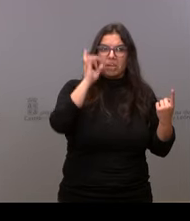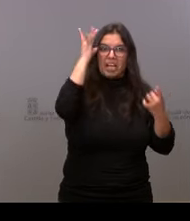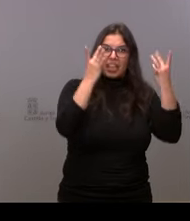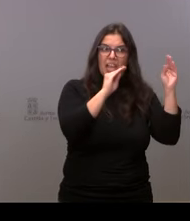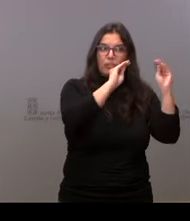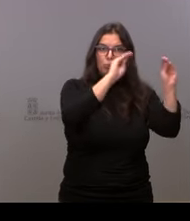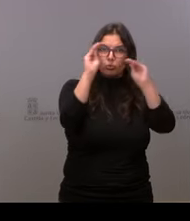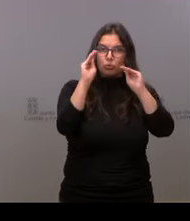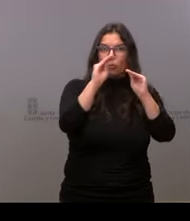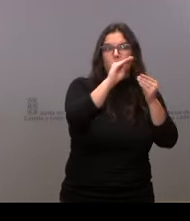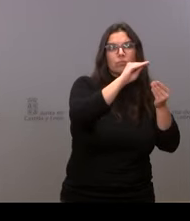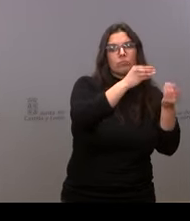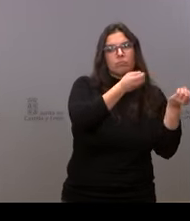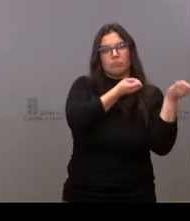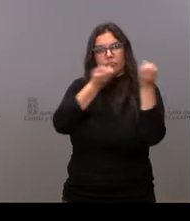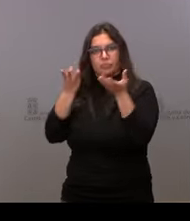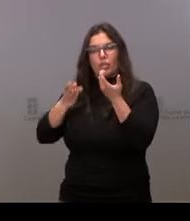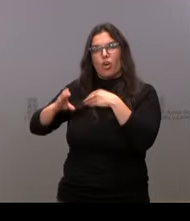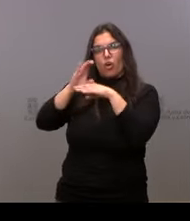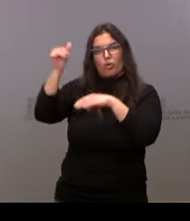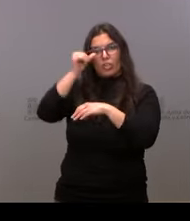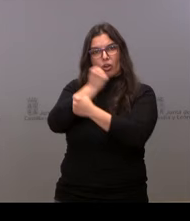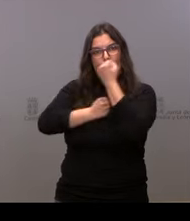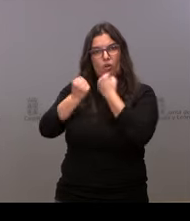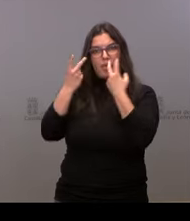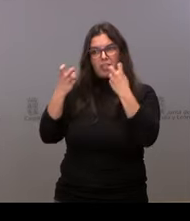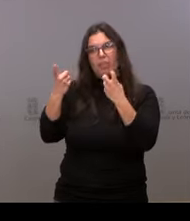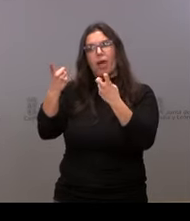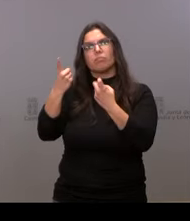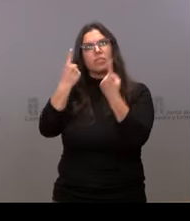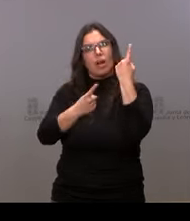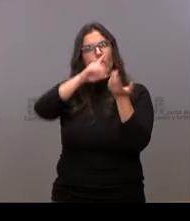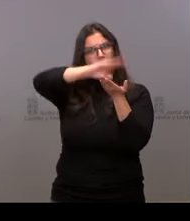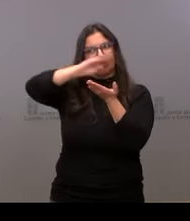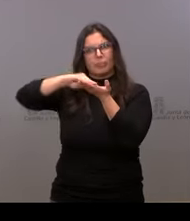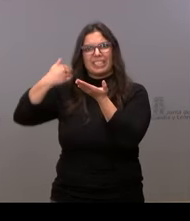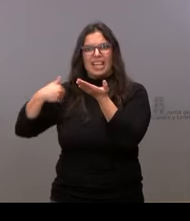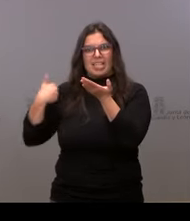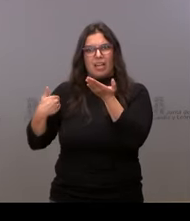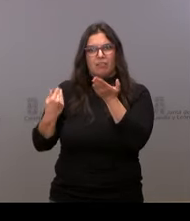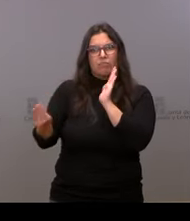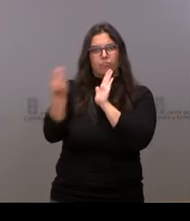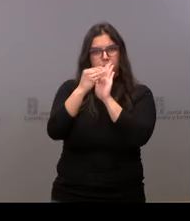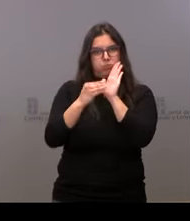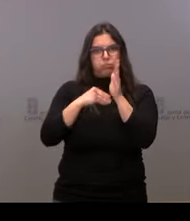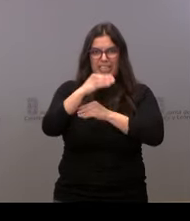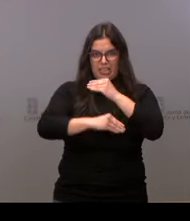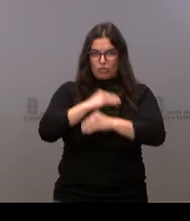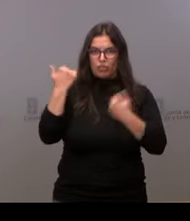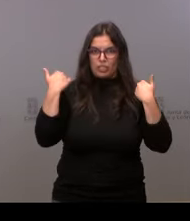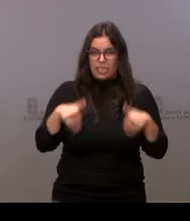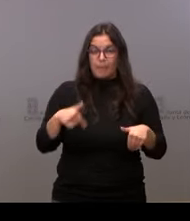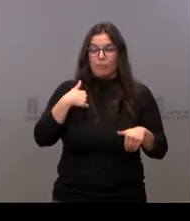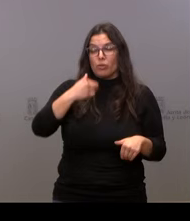sus posibilidades y allí están reflejadas muchas de las reivindicaciones creo que los